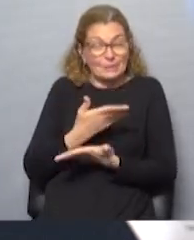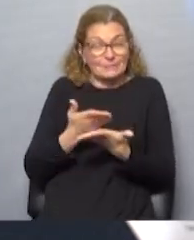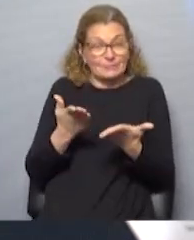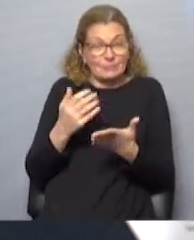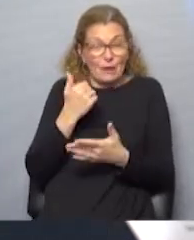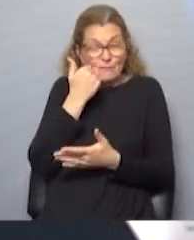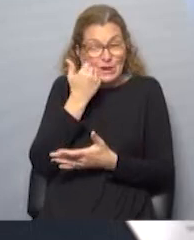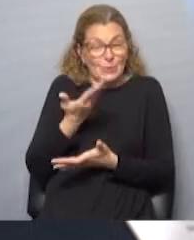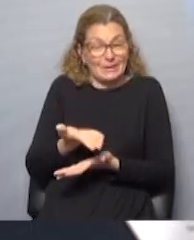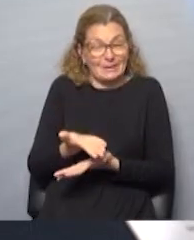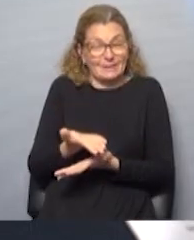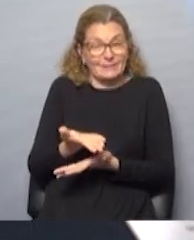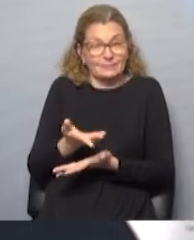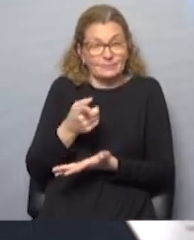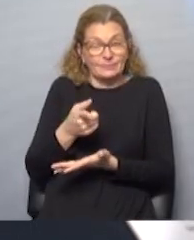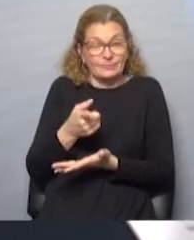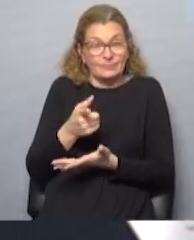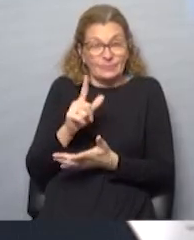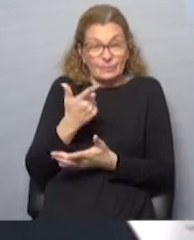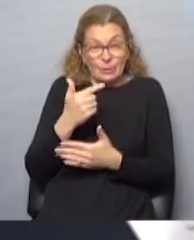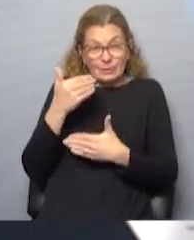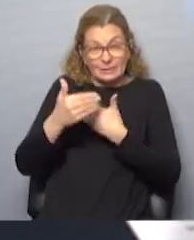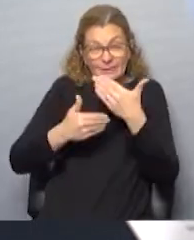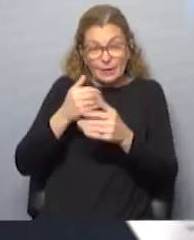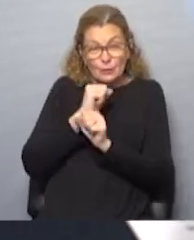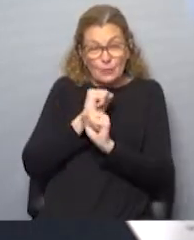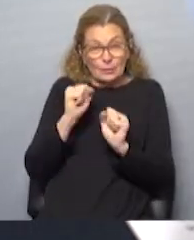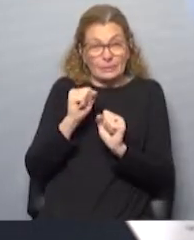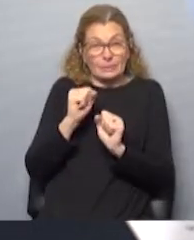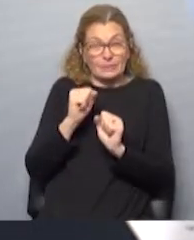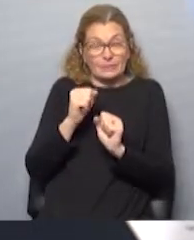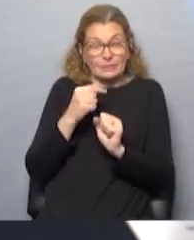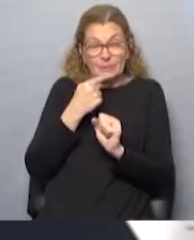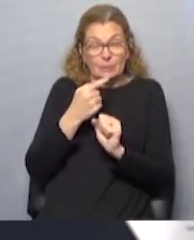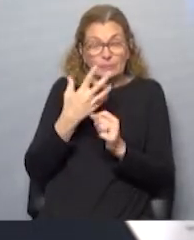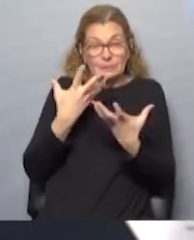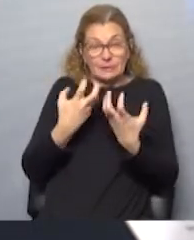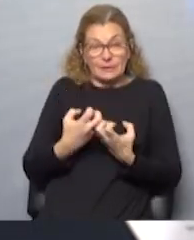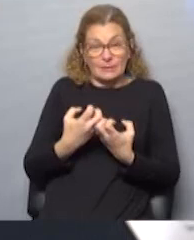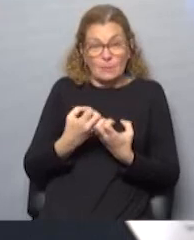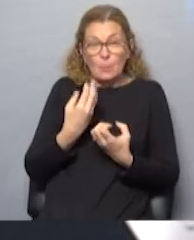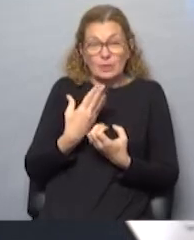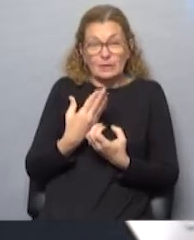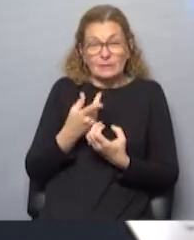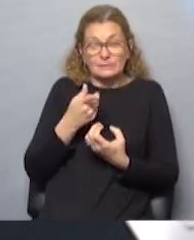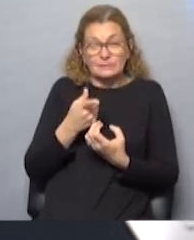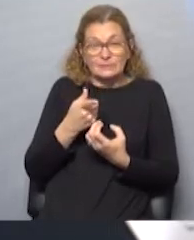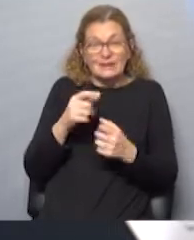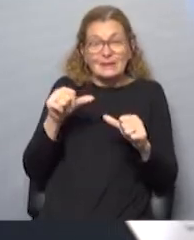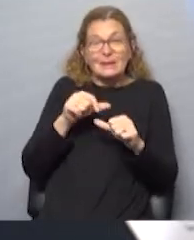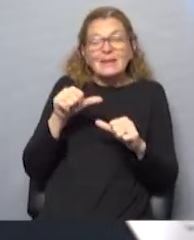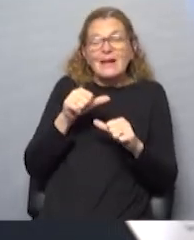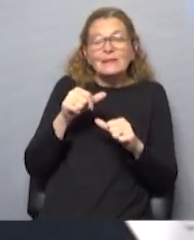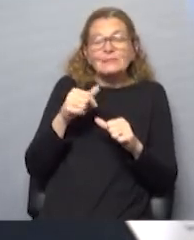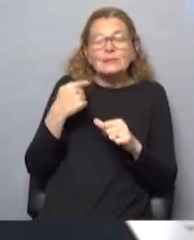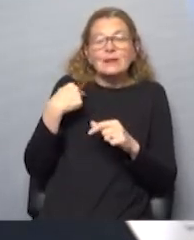vergonzoso y que no hay desarrollo posible digamos si lo que nosotros quiere estar porque esto sea porque qué hay detrás no